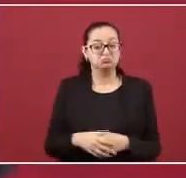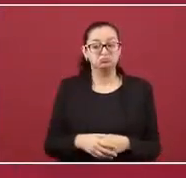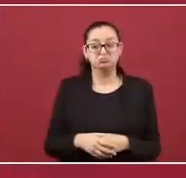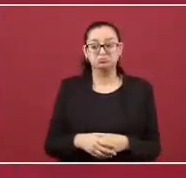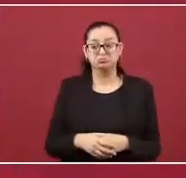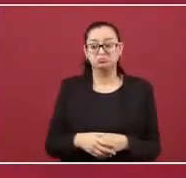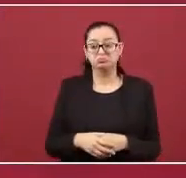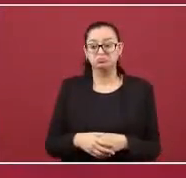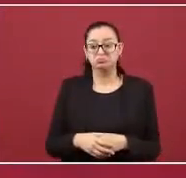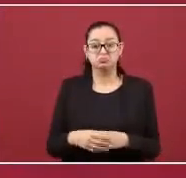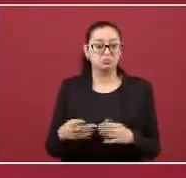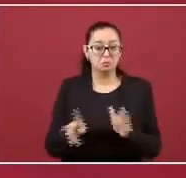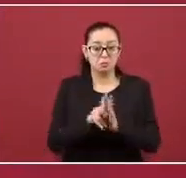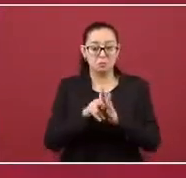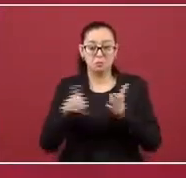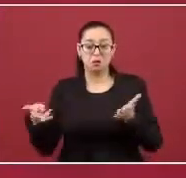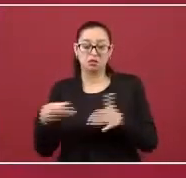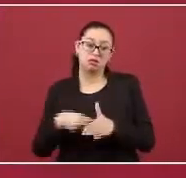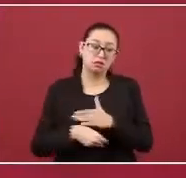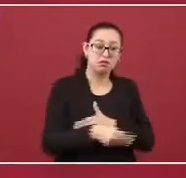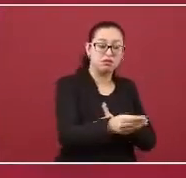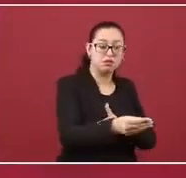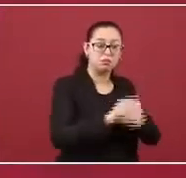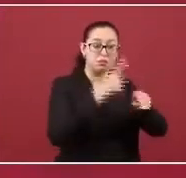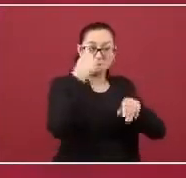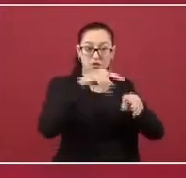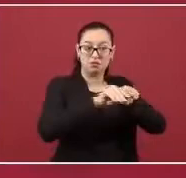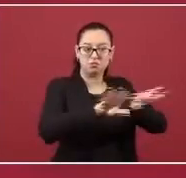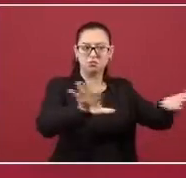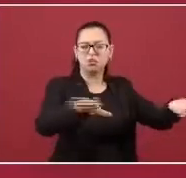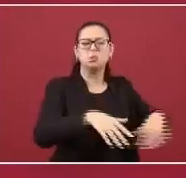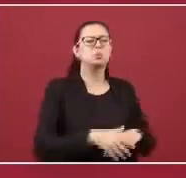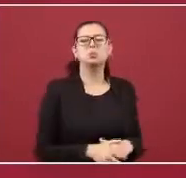mandar una réplica a un periódico. Ya desde